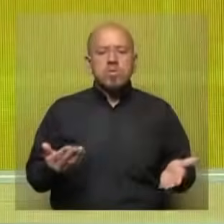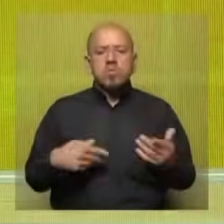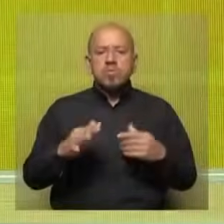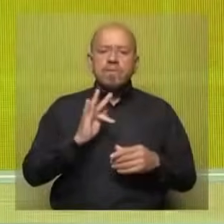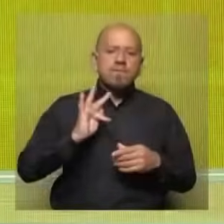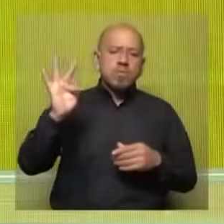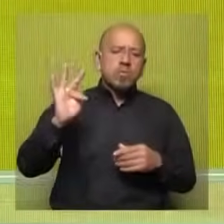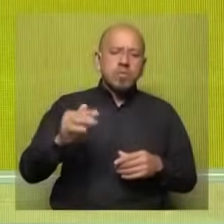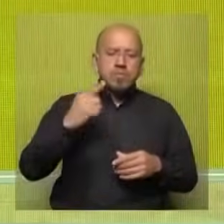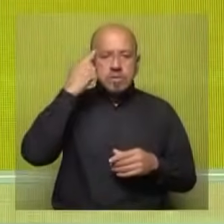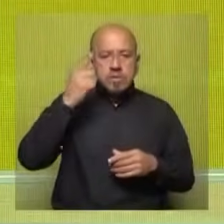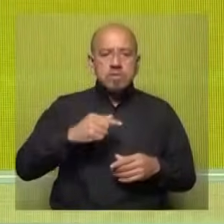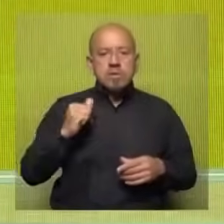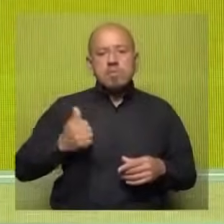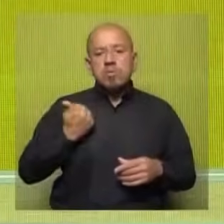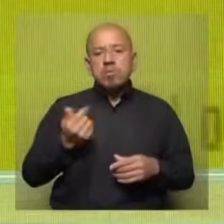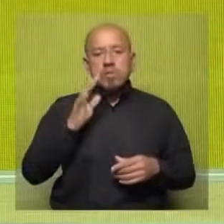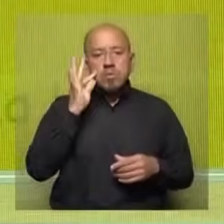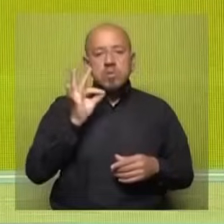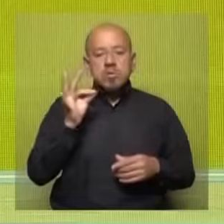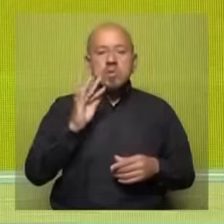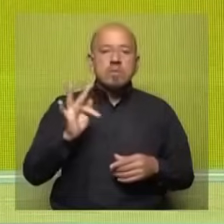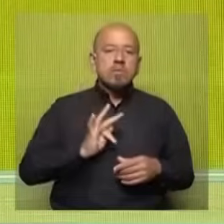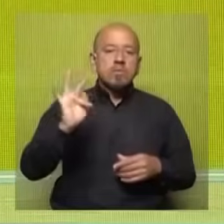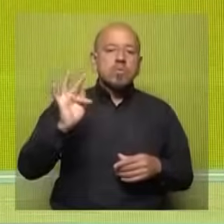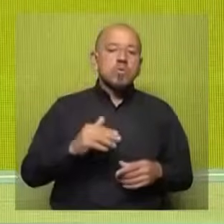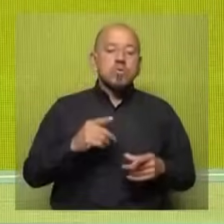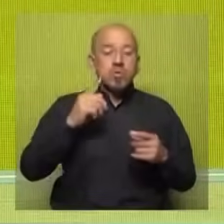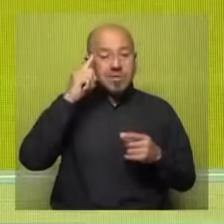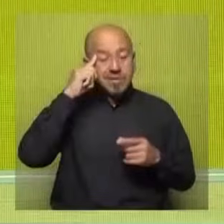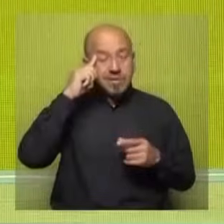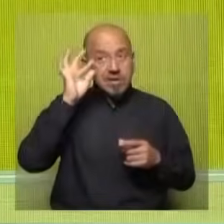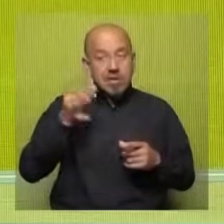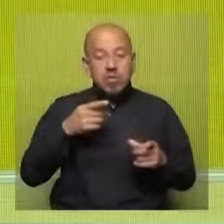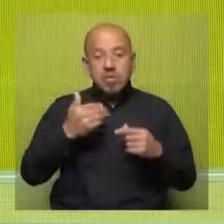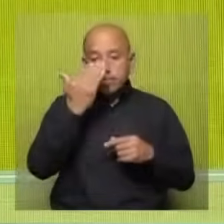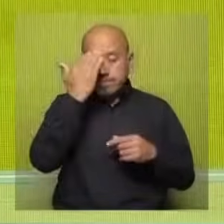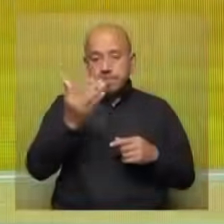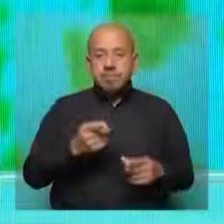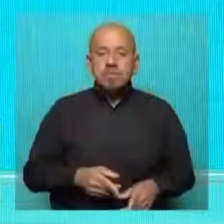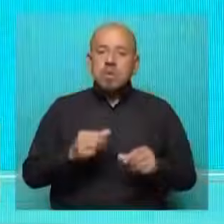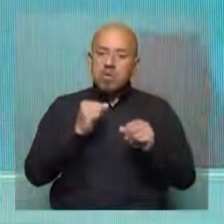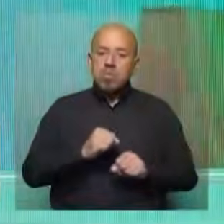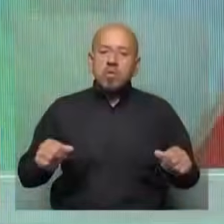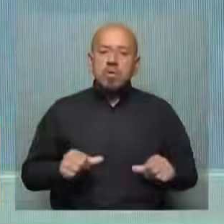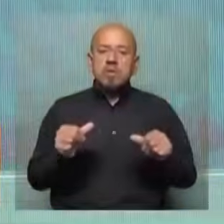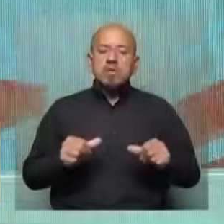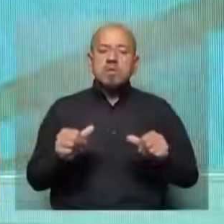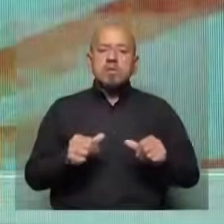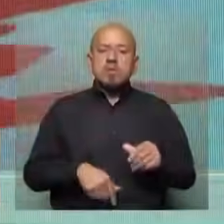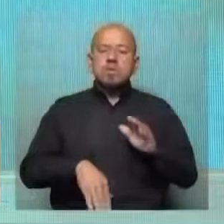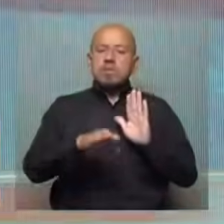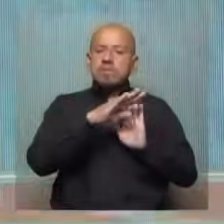futuro y aprovechar las oportunidades que hay para el futuro. Creo que el Frente ha logrado un programa